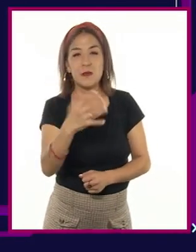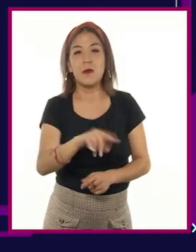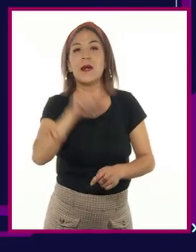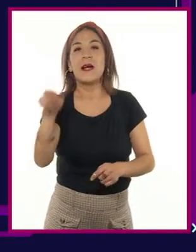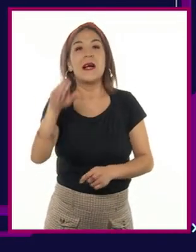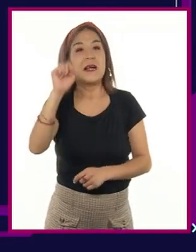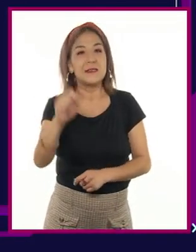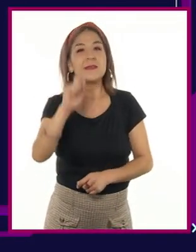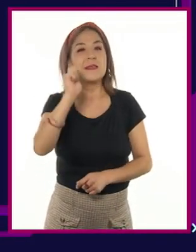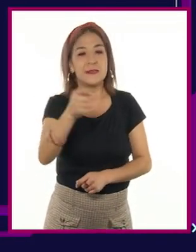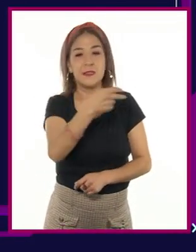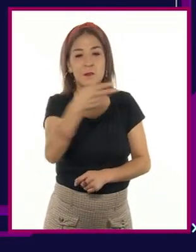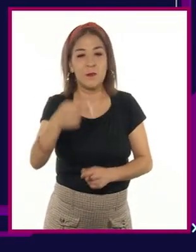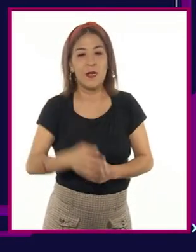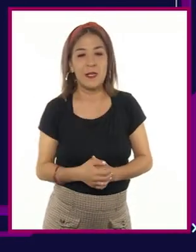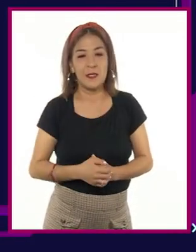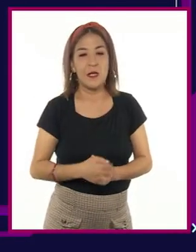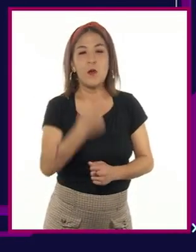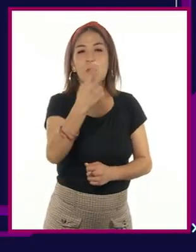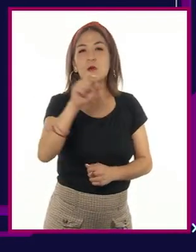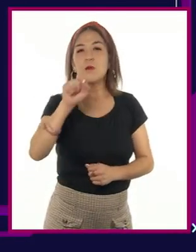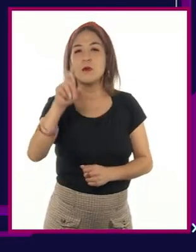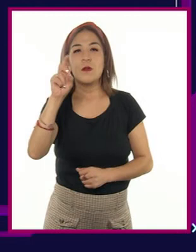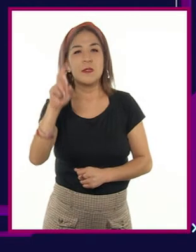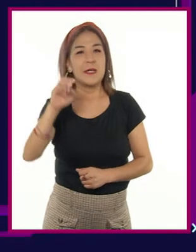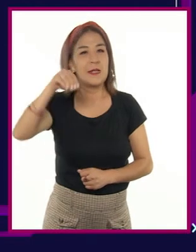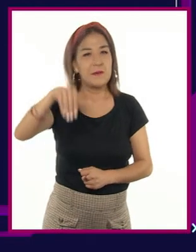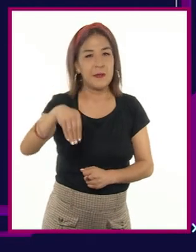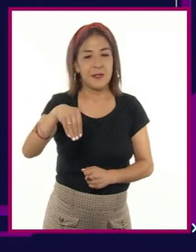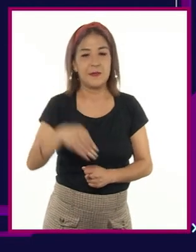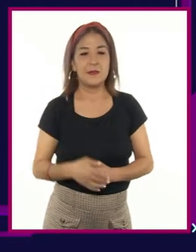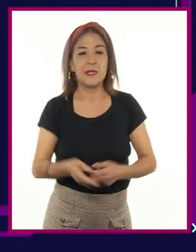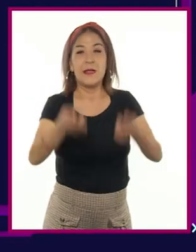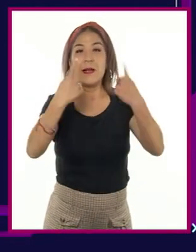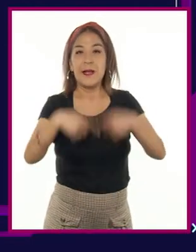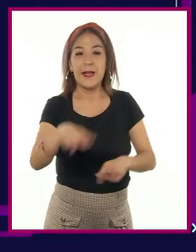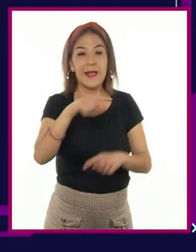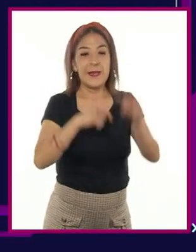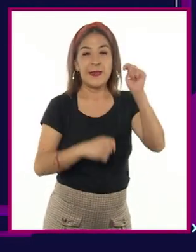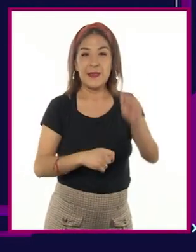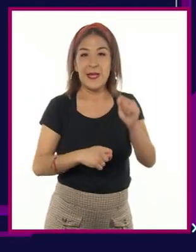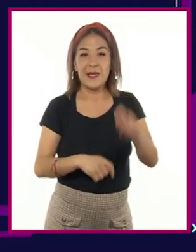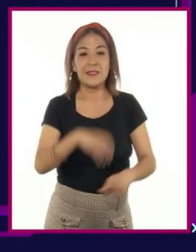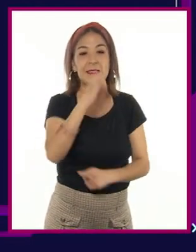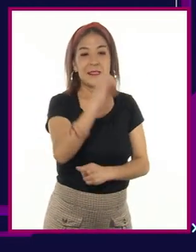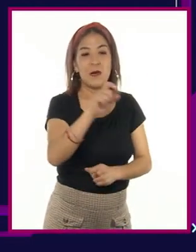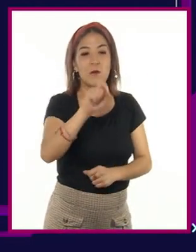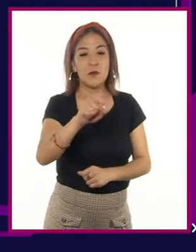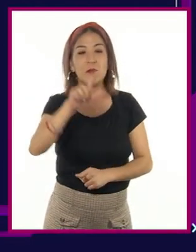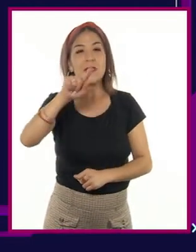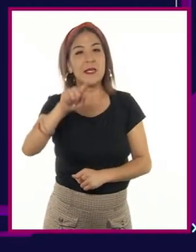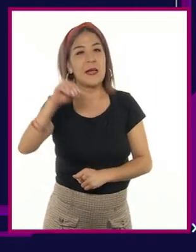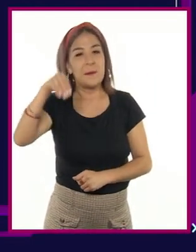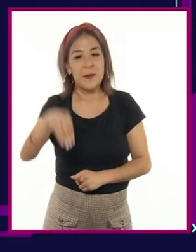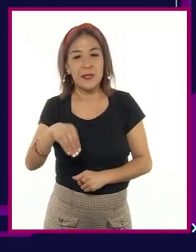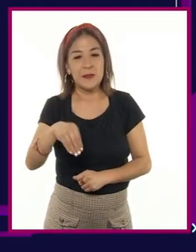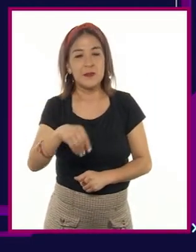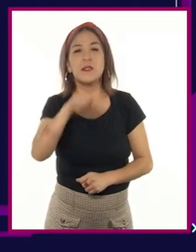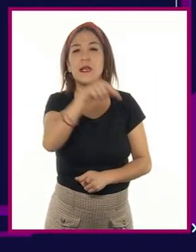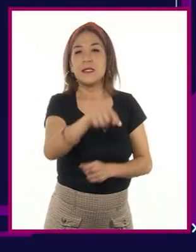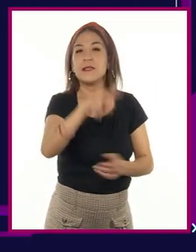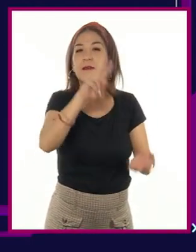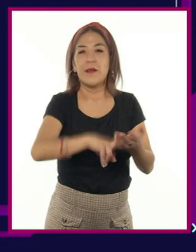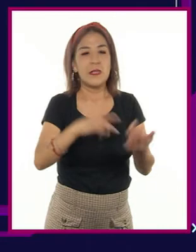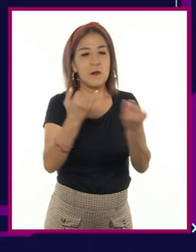s es igual a 1.30 metros para t igual a 0.70 metros s es